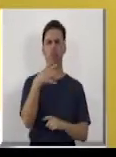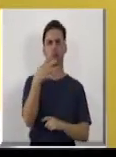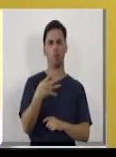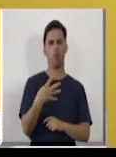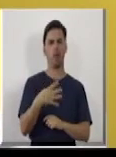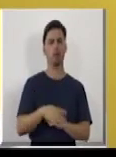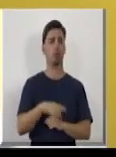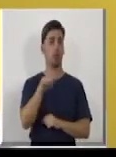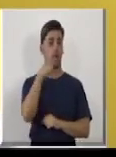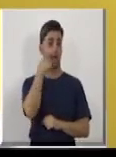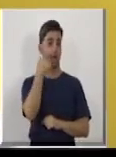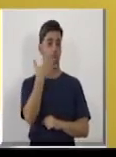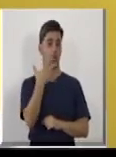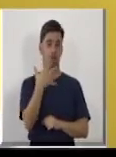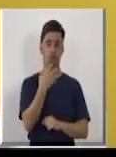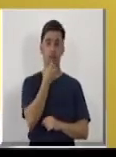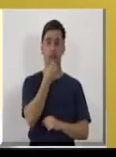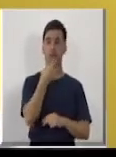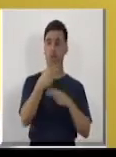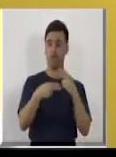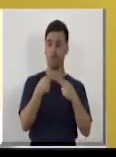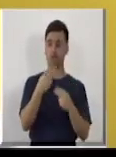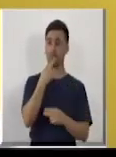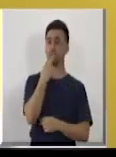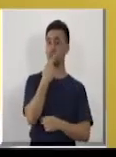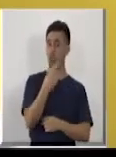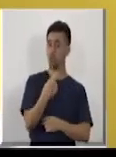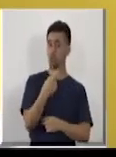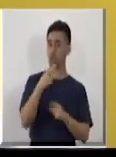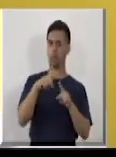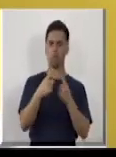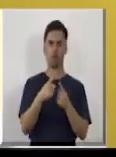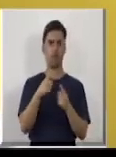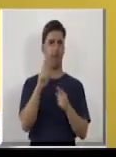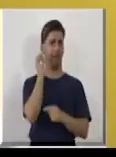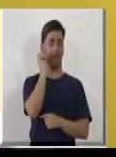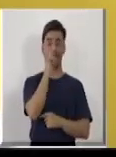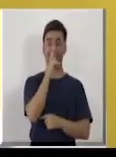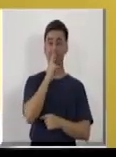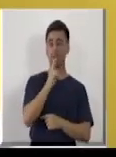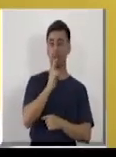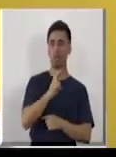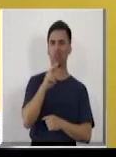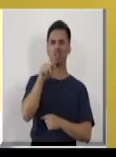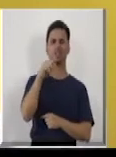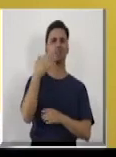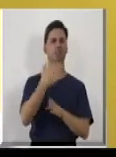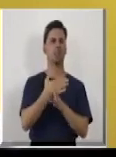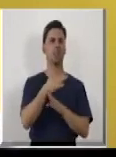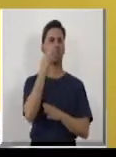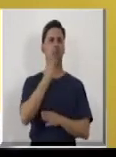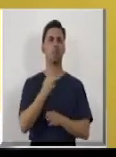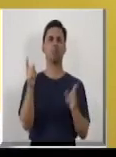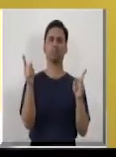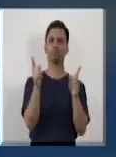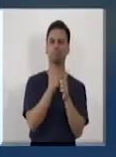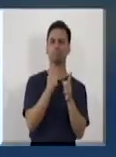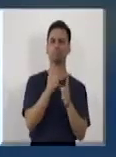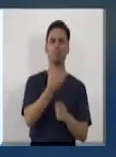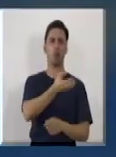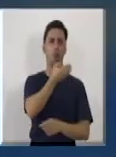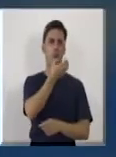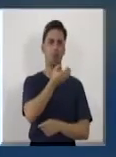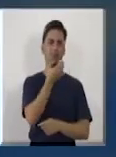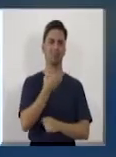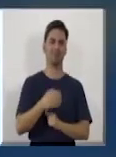es importante que las puedan hacer y las puedan responder como resumen de lo que hemos visto en este primer momento del encuentro.